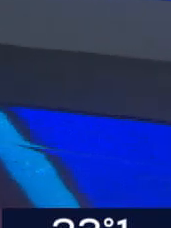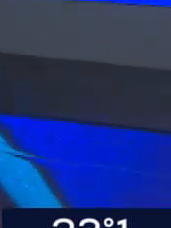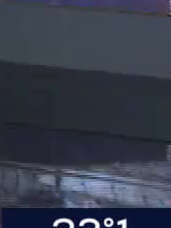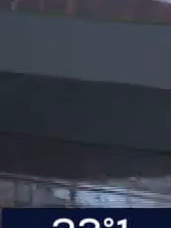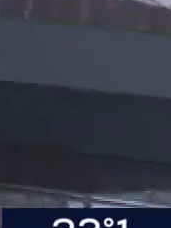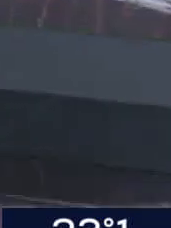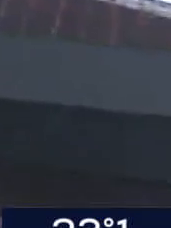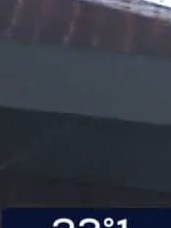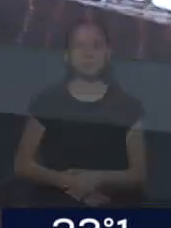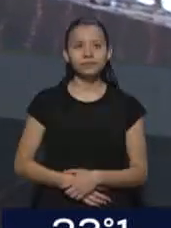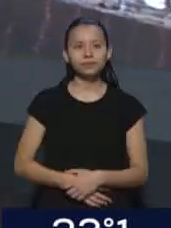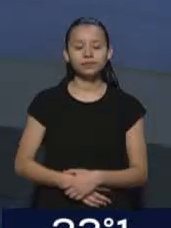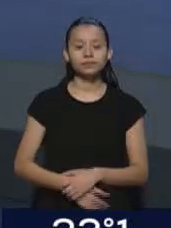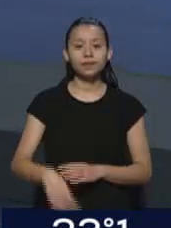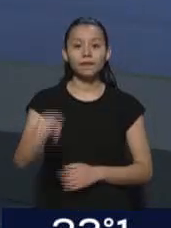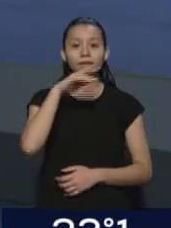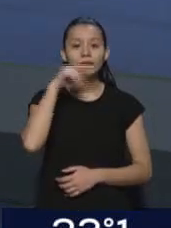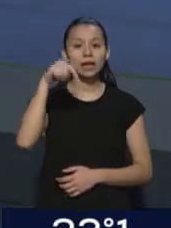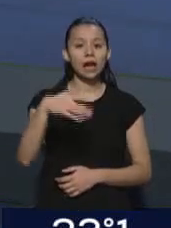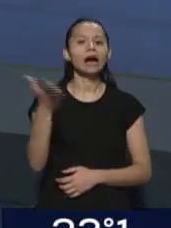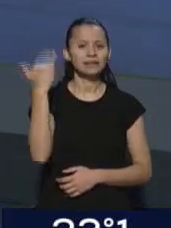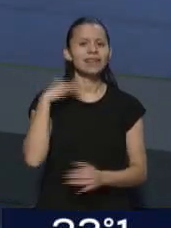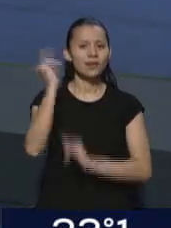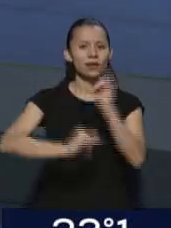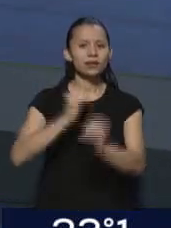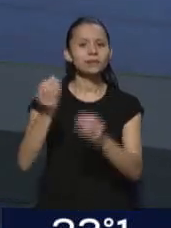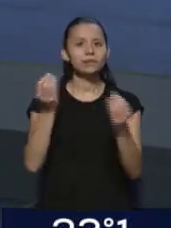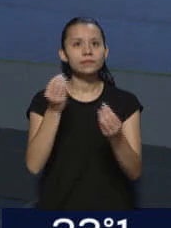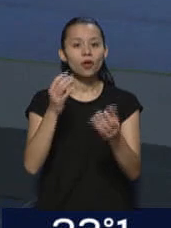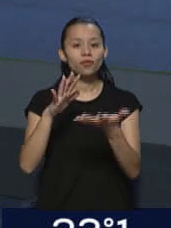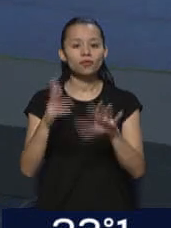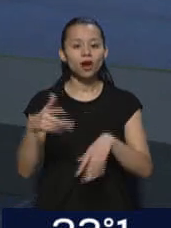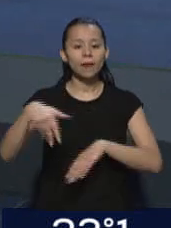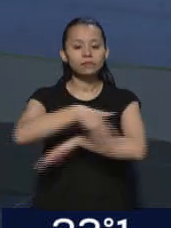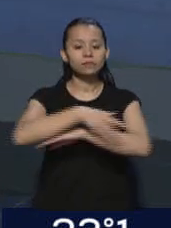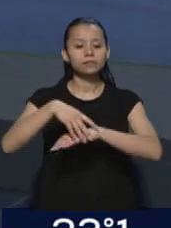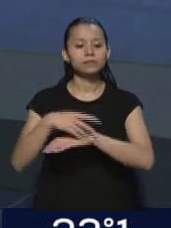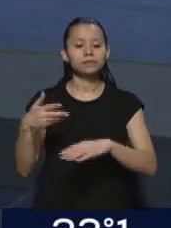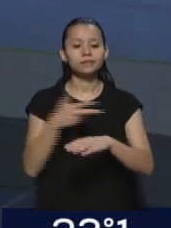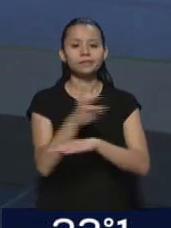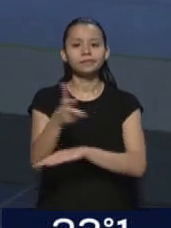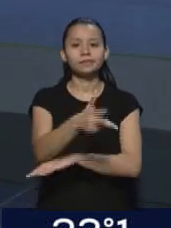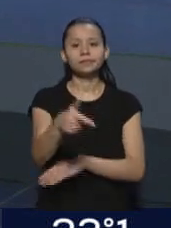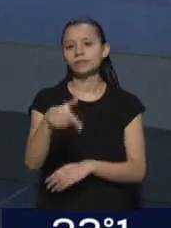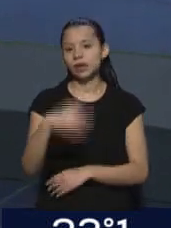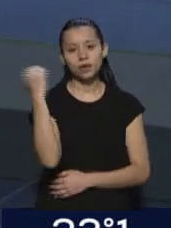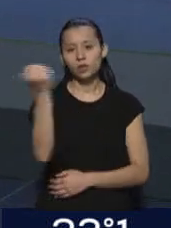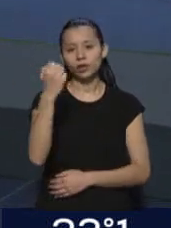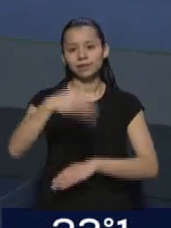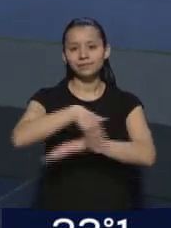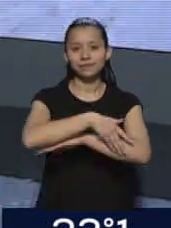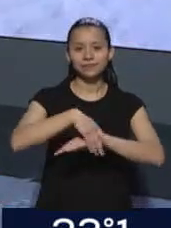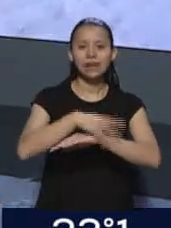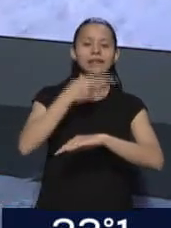El viernes, en este mismo espacio, dábamos cuenta de la reapertura, al menos en uno de los sentidos de circulación, de una intersección que es clave, Garibaldi y